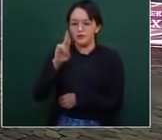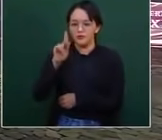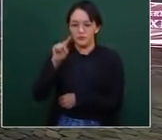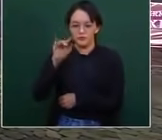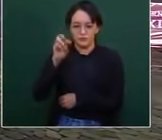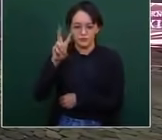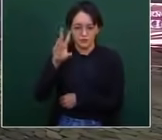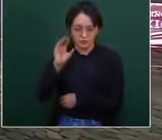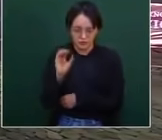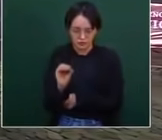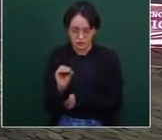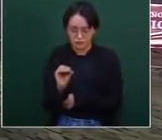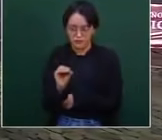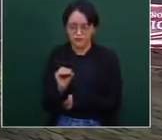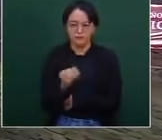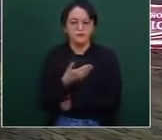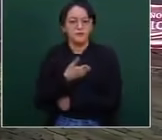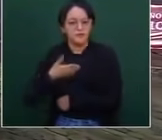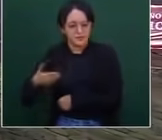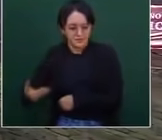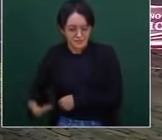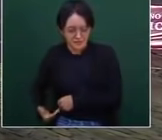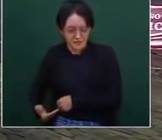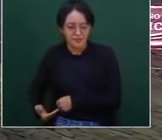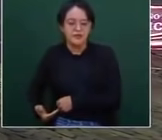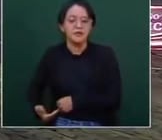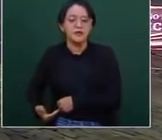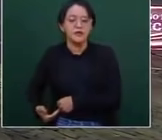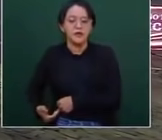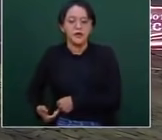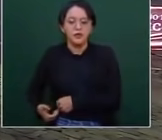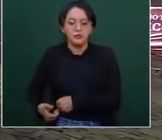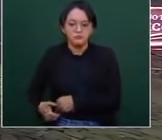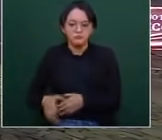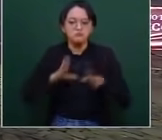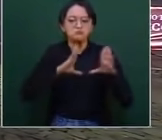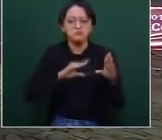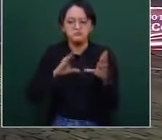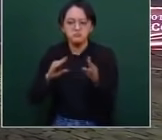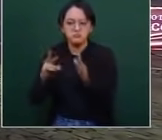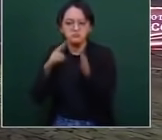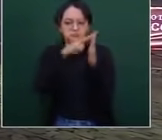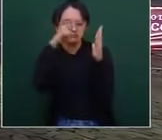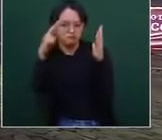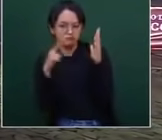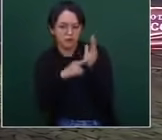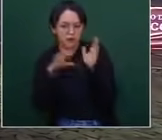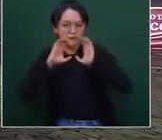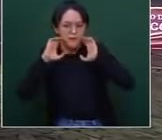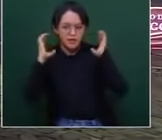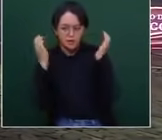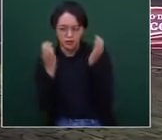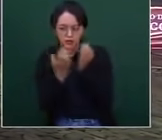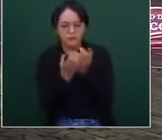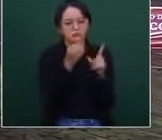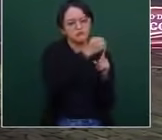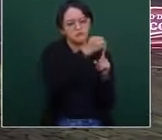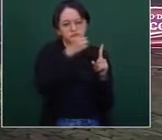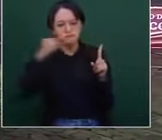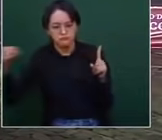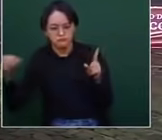facultó al Congreso General para la formación de reglamentos con objeto de organizar, armar